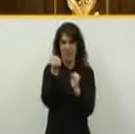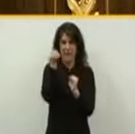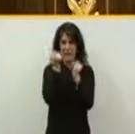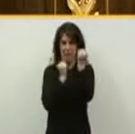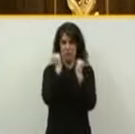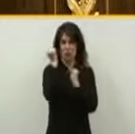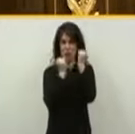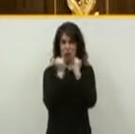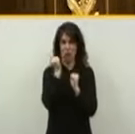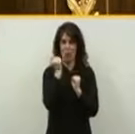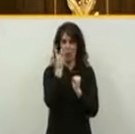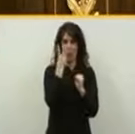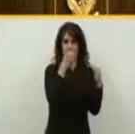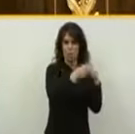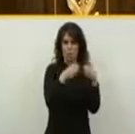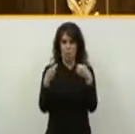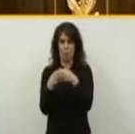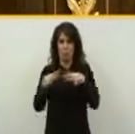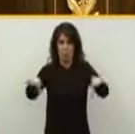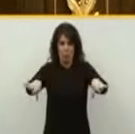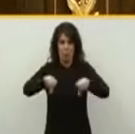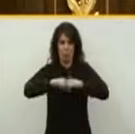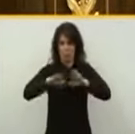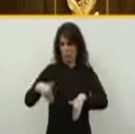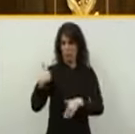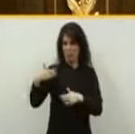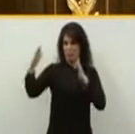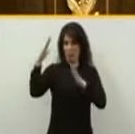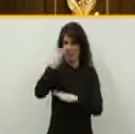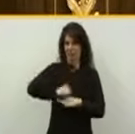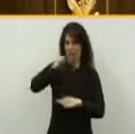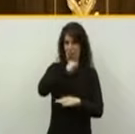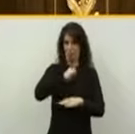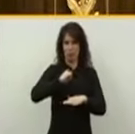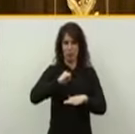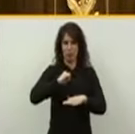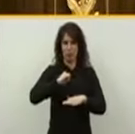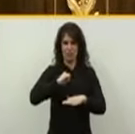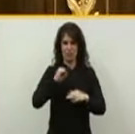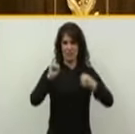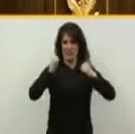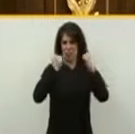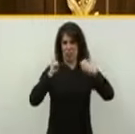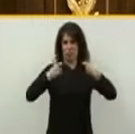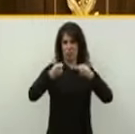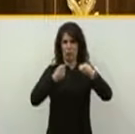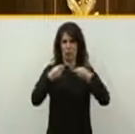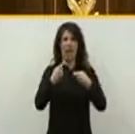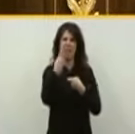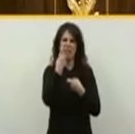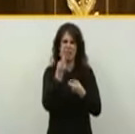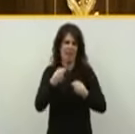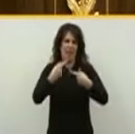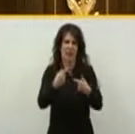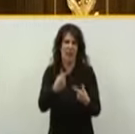grupos que han hegemonizado la política española en los últimos tiempos, era necesario relajar el tono y asumo la parte que me